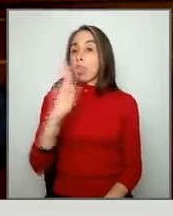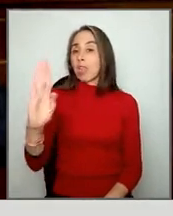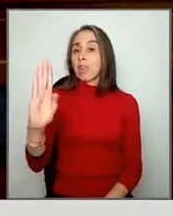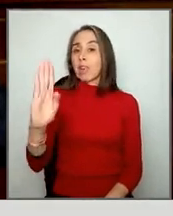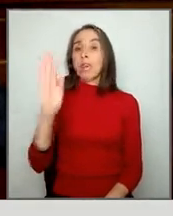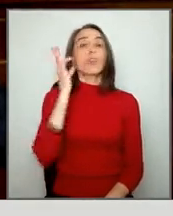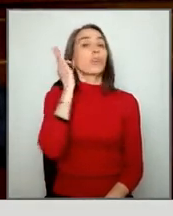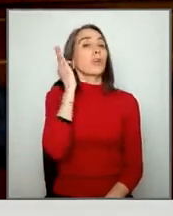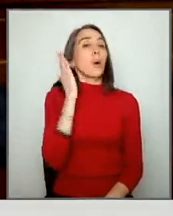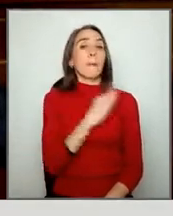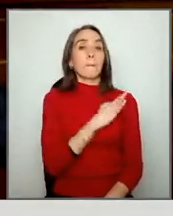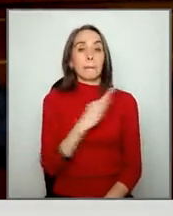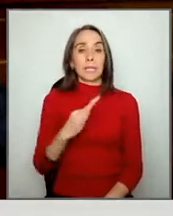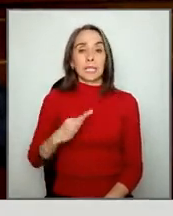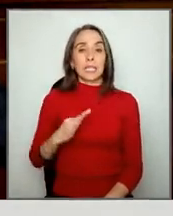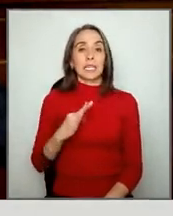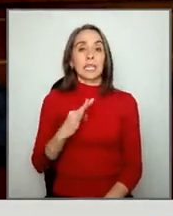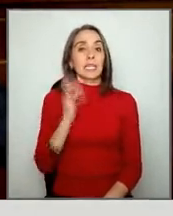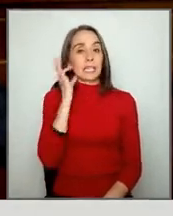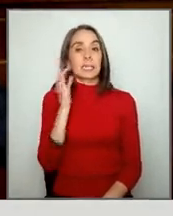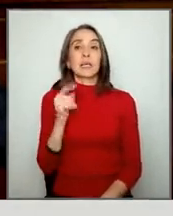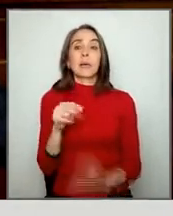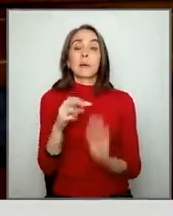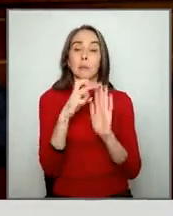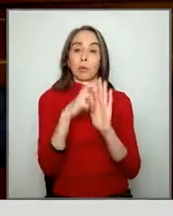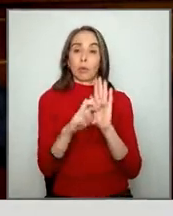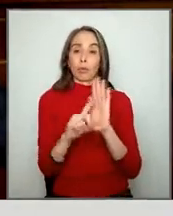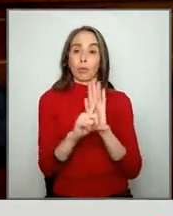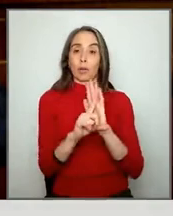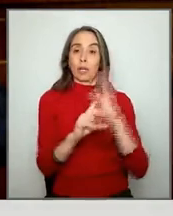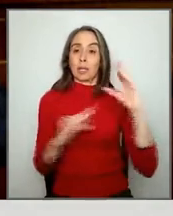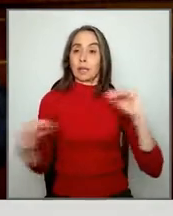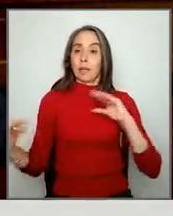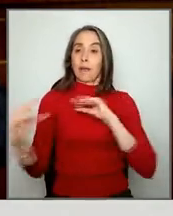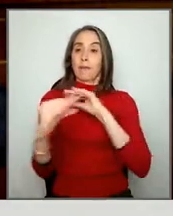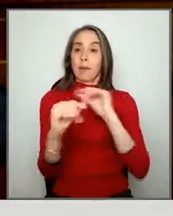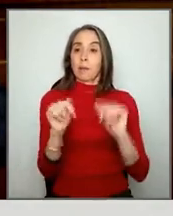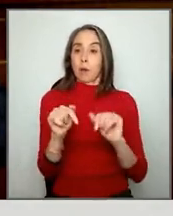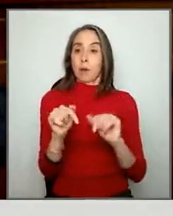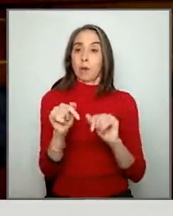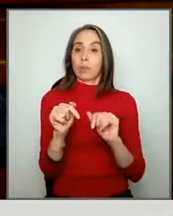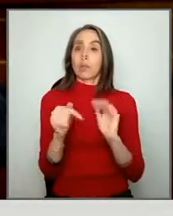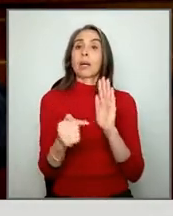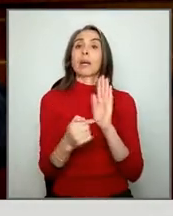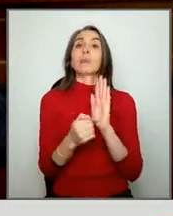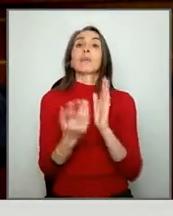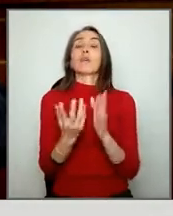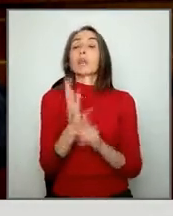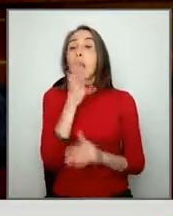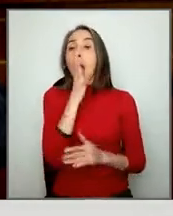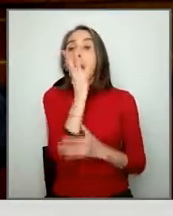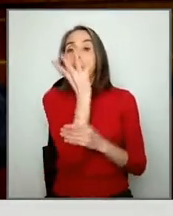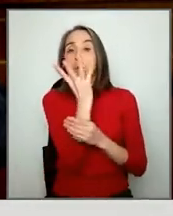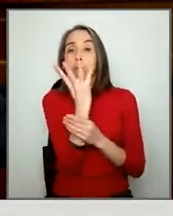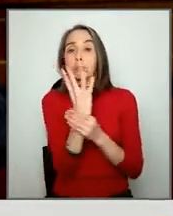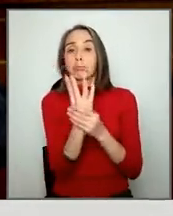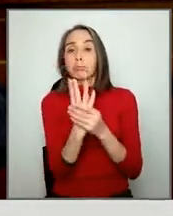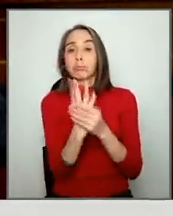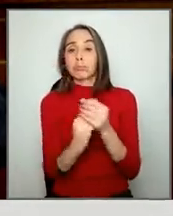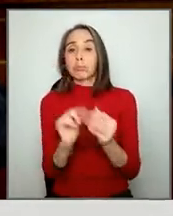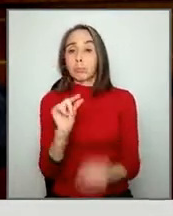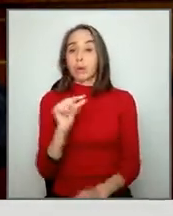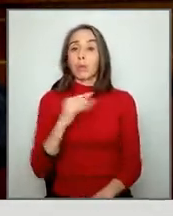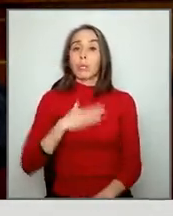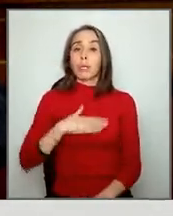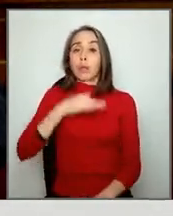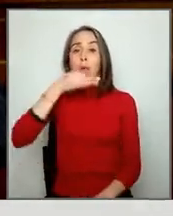si me permiten a raíz del proyecto que estamos tratando que tiene relación con la escasez de agua quiero referirme a un problema